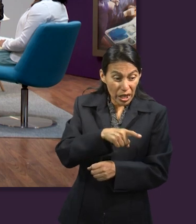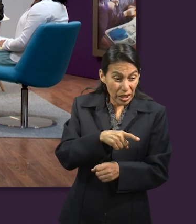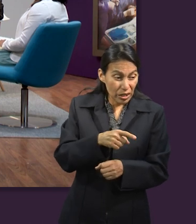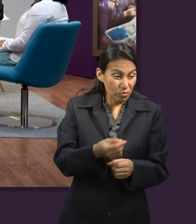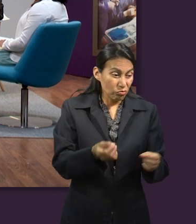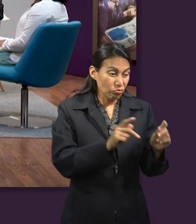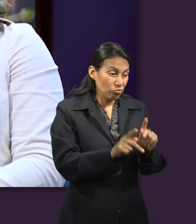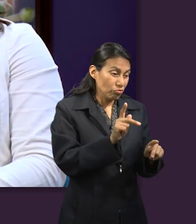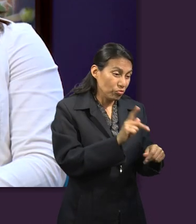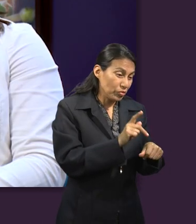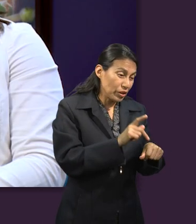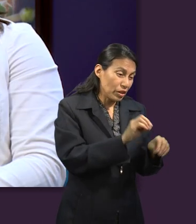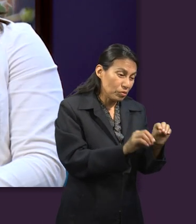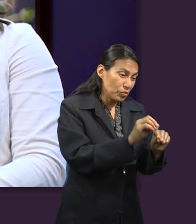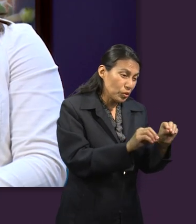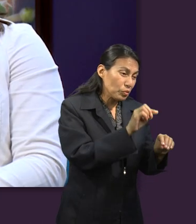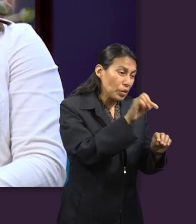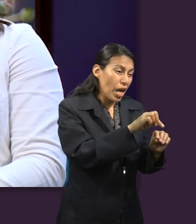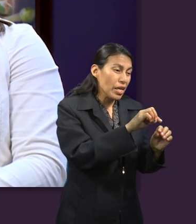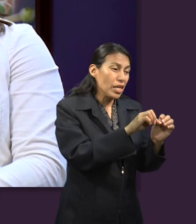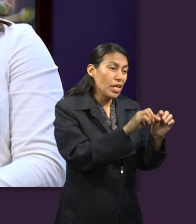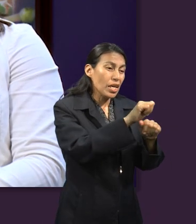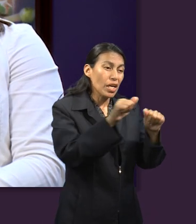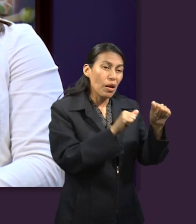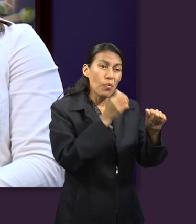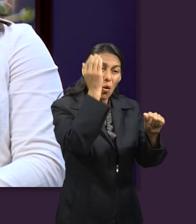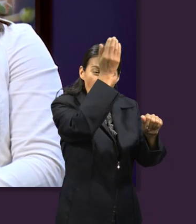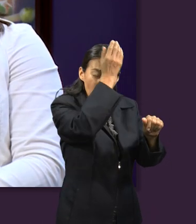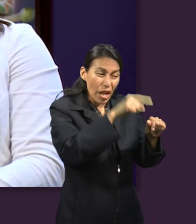creo que sin duda alguna habrán